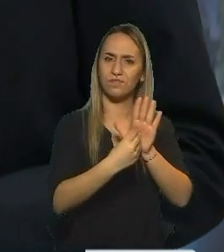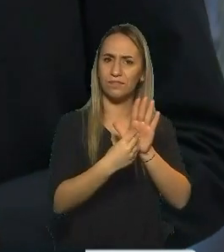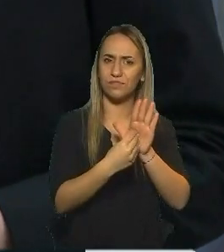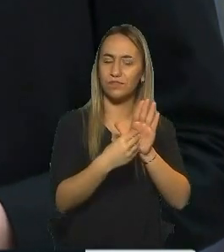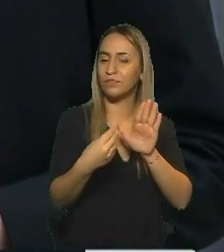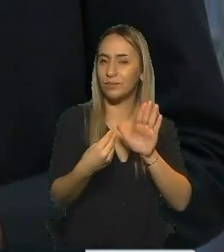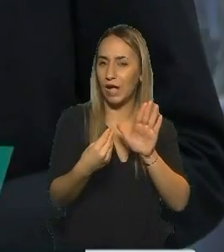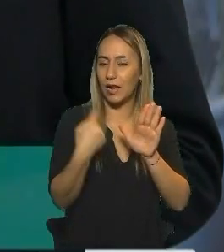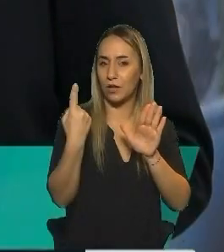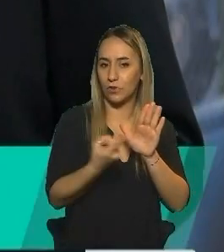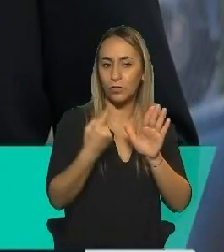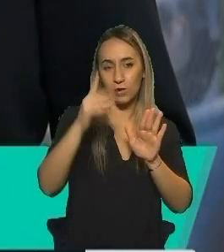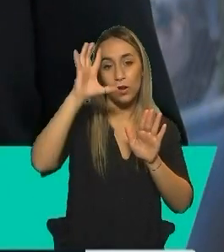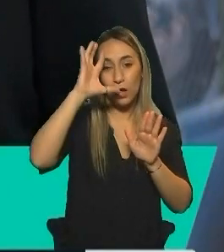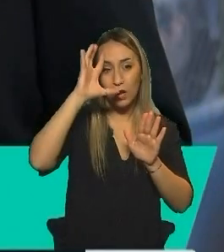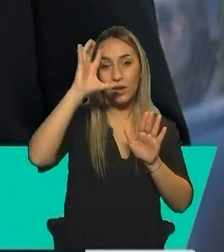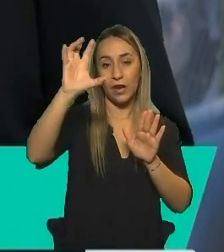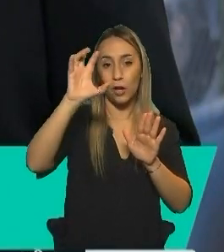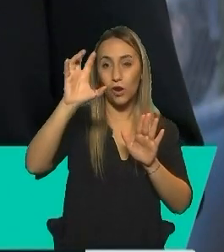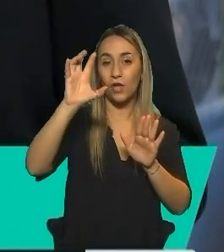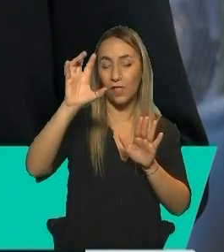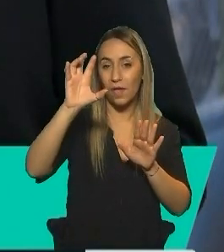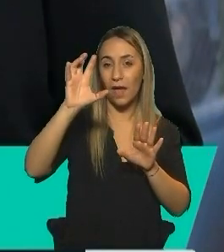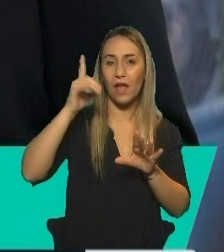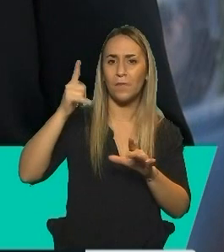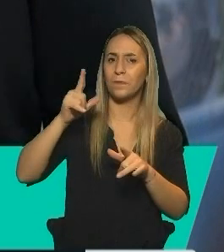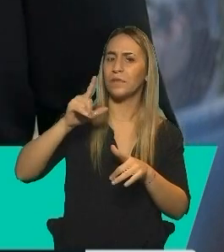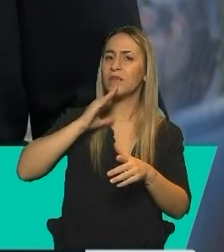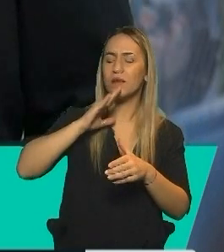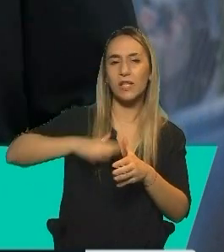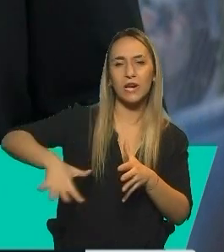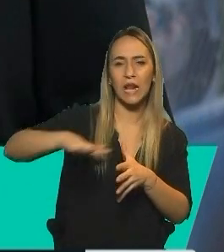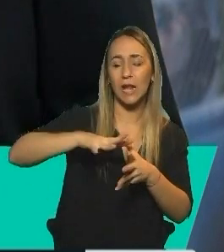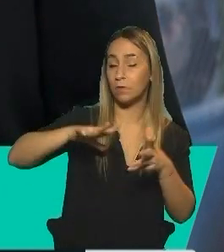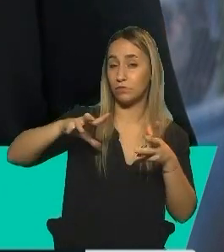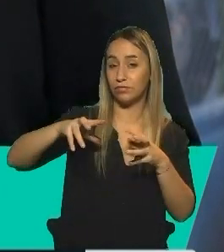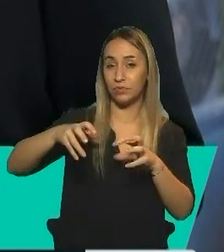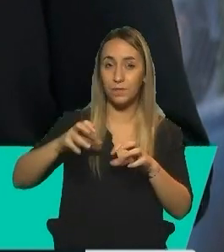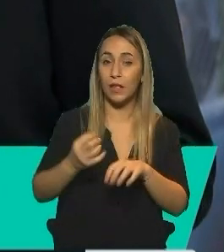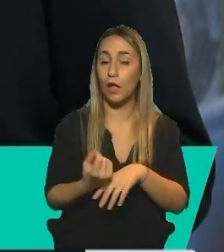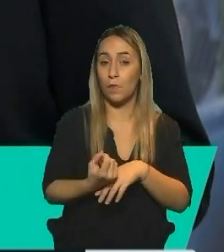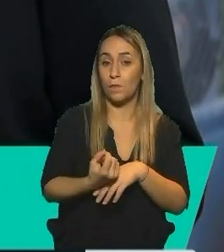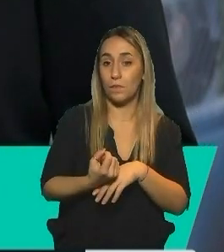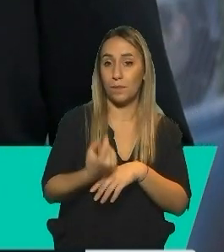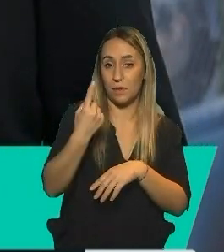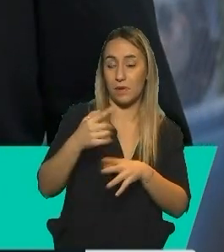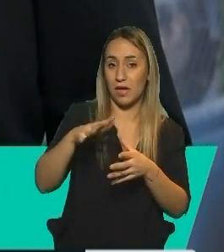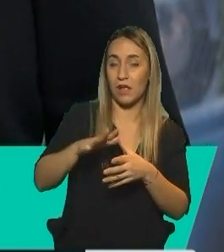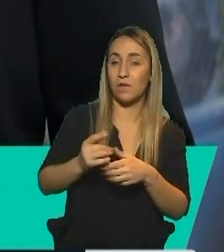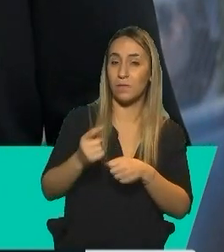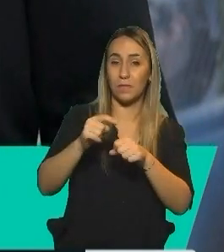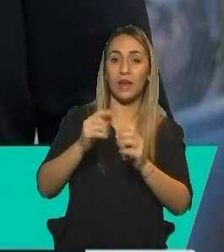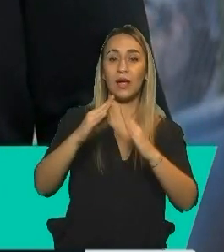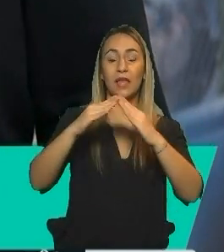las principales tragedias que ocurrieron al pueblo de Israel. Destrucción del primer Beit HaMikdash,